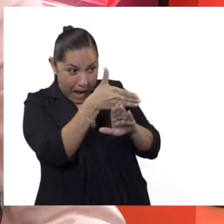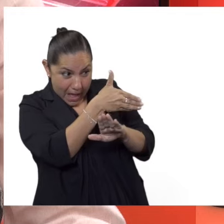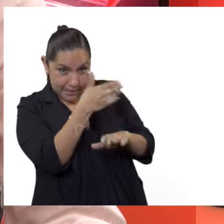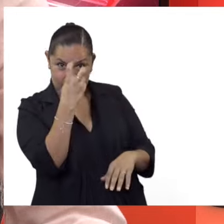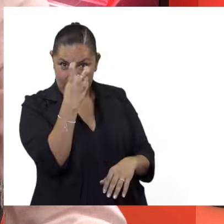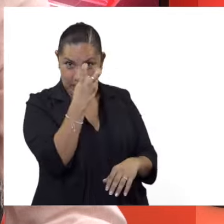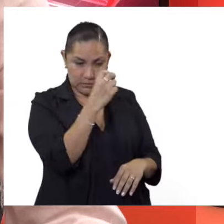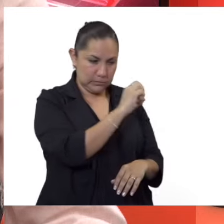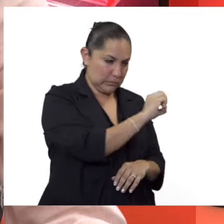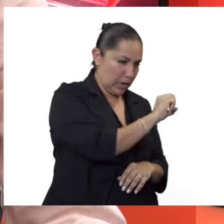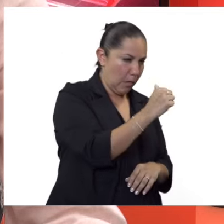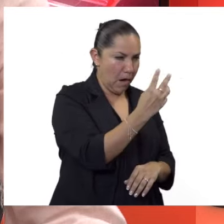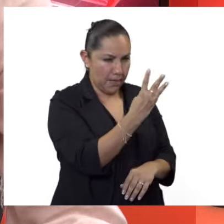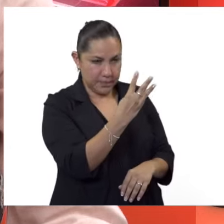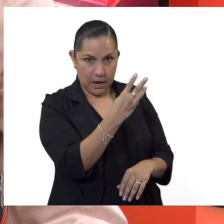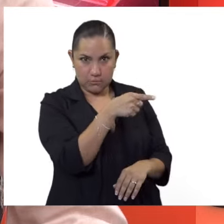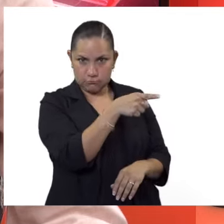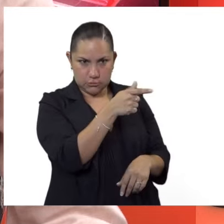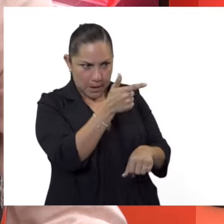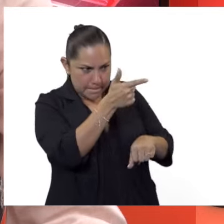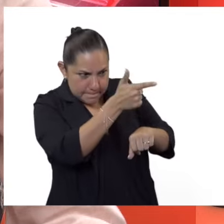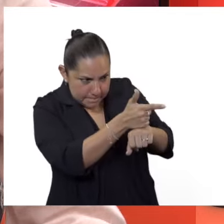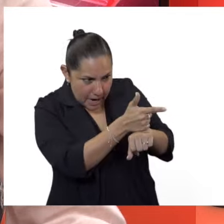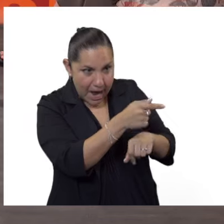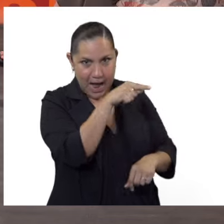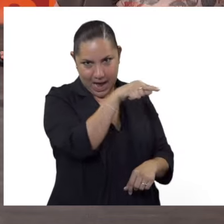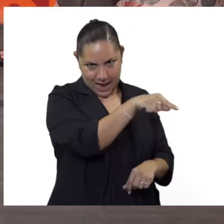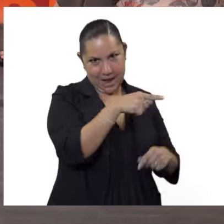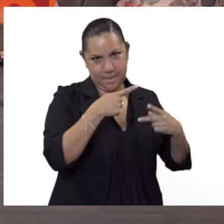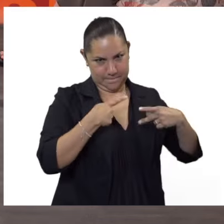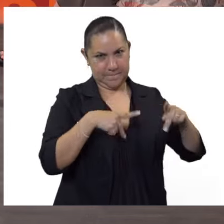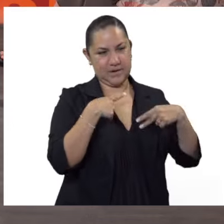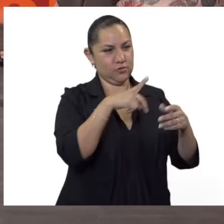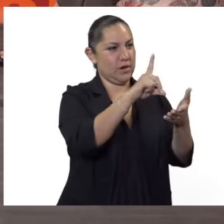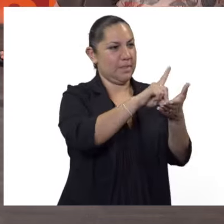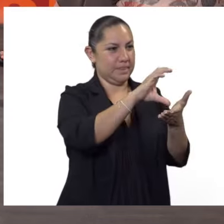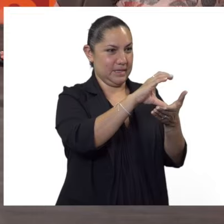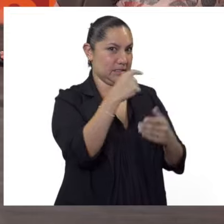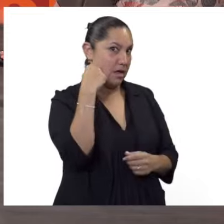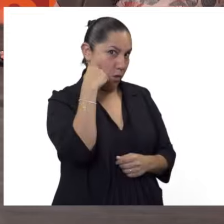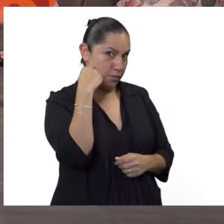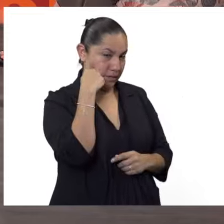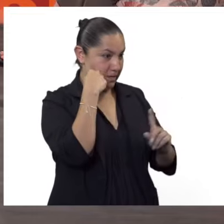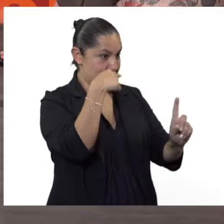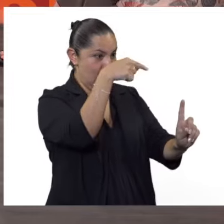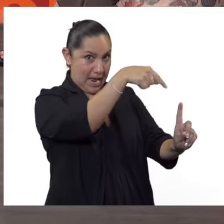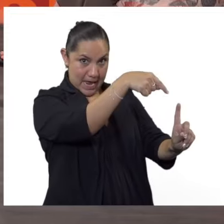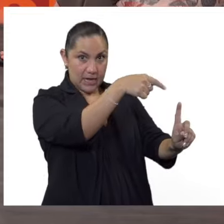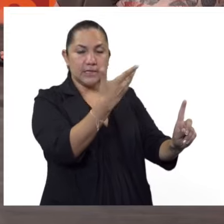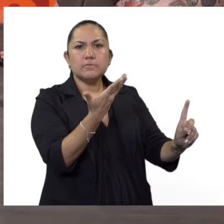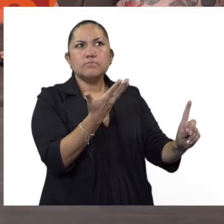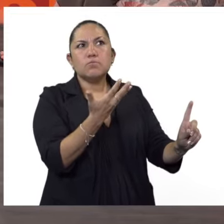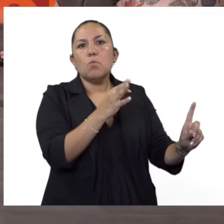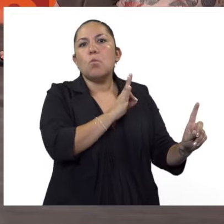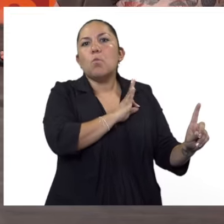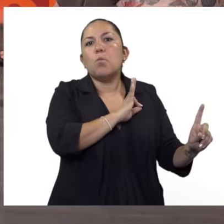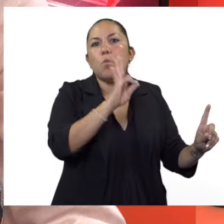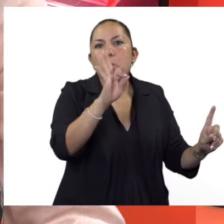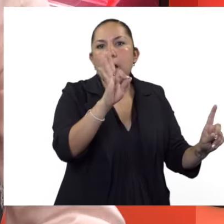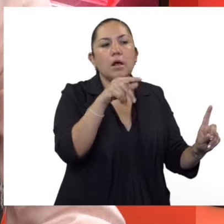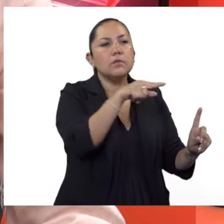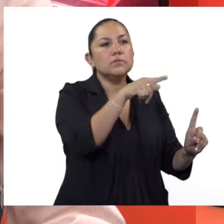temprana eh con esta persona que tiene la discapacidad auditiva puedes prevenir y